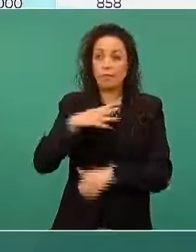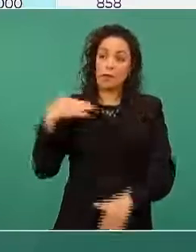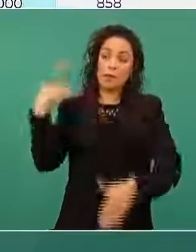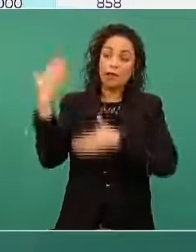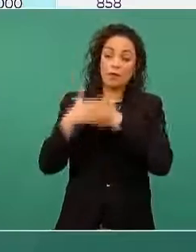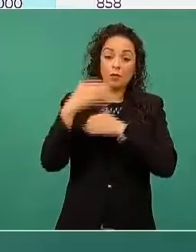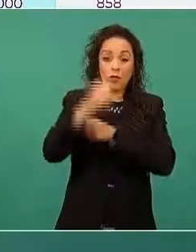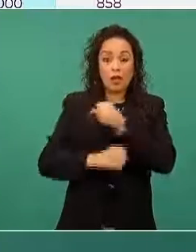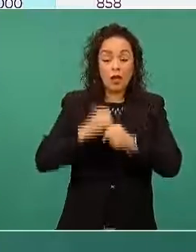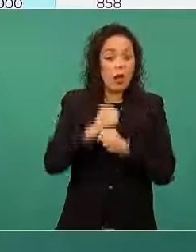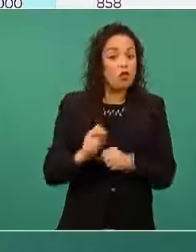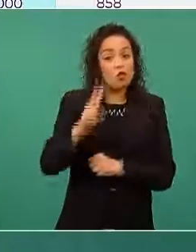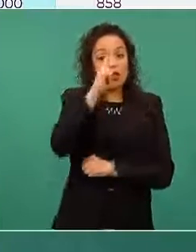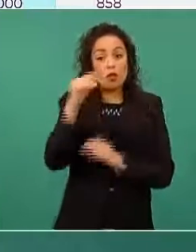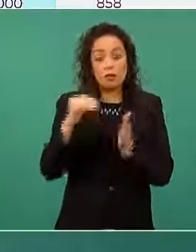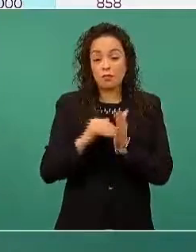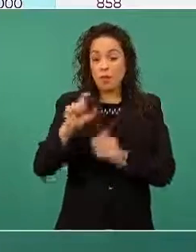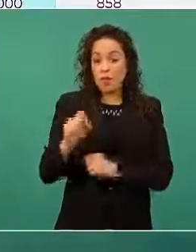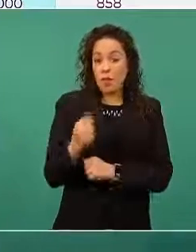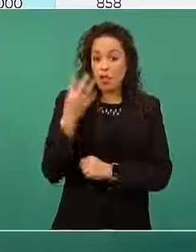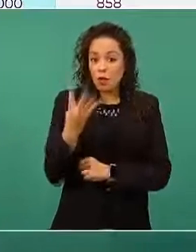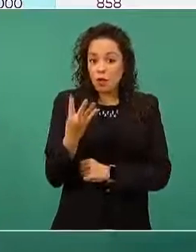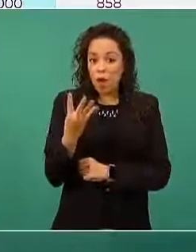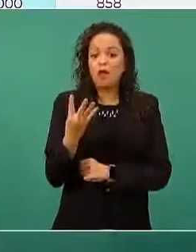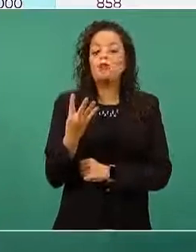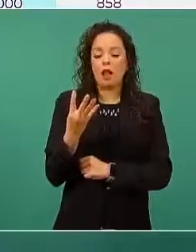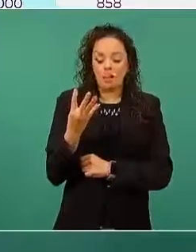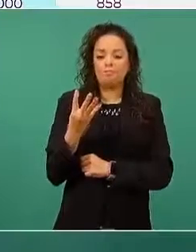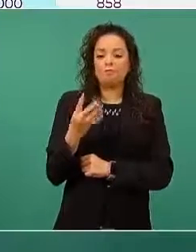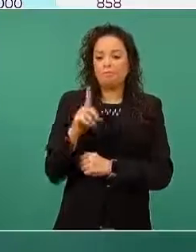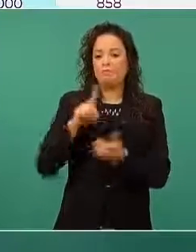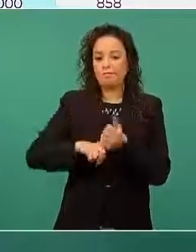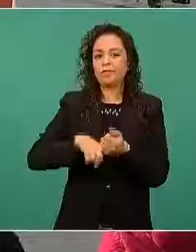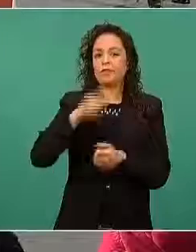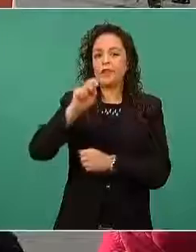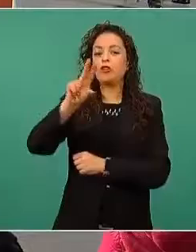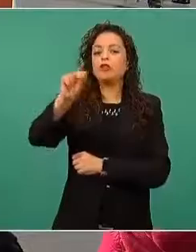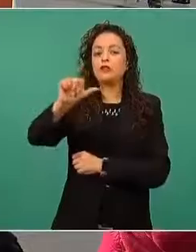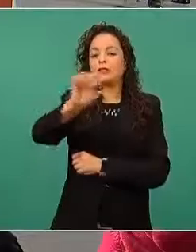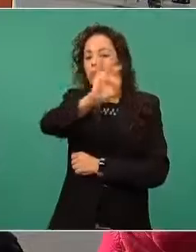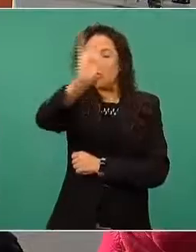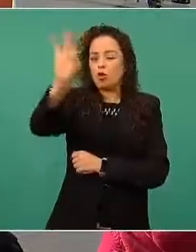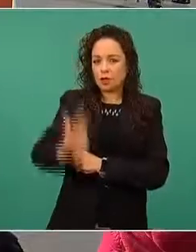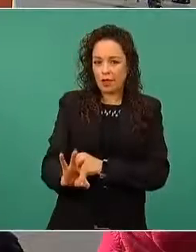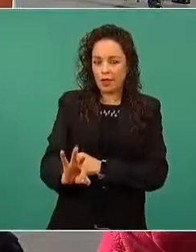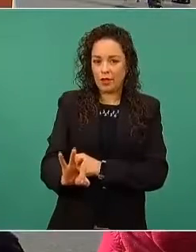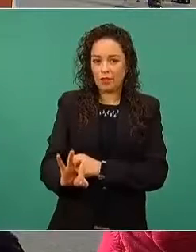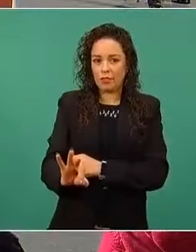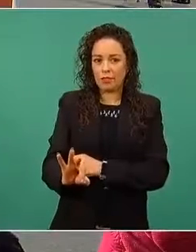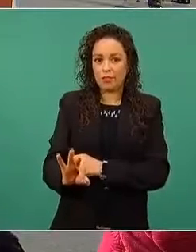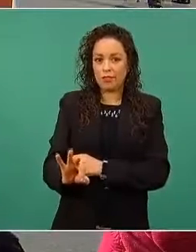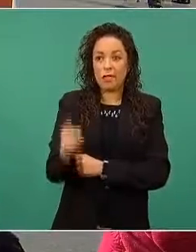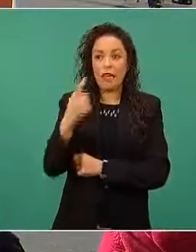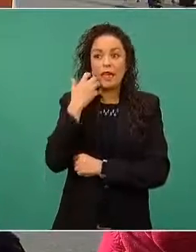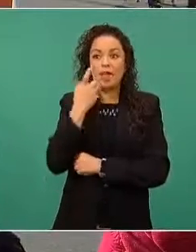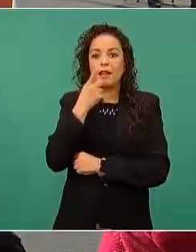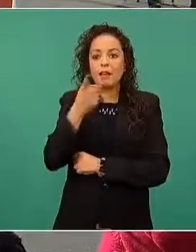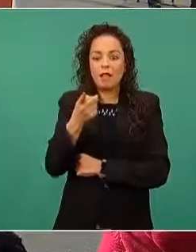2024 estaremos dejando la utilización al 86%, y con esto estaremos cumpliendo